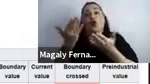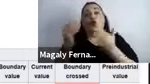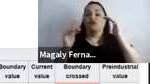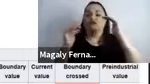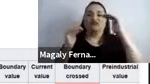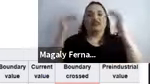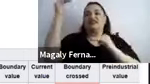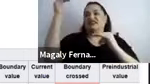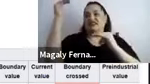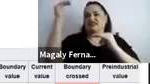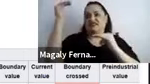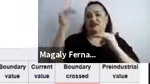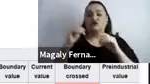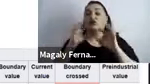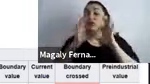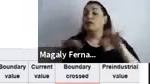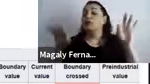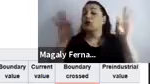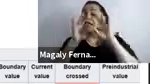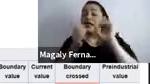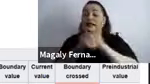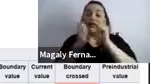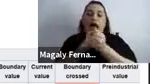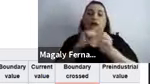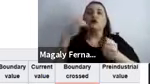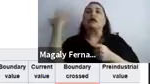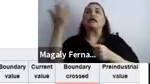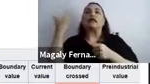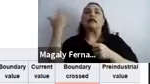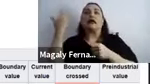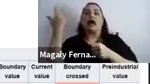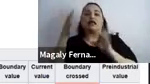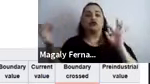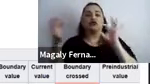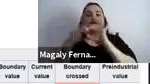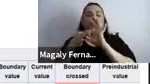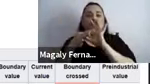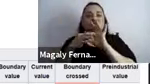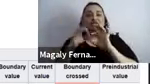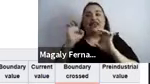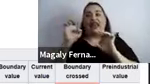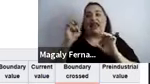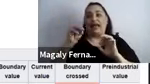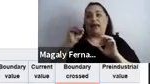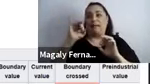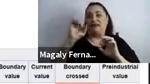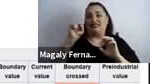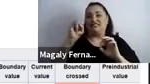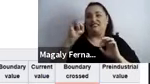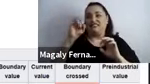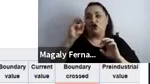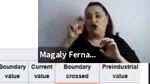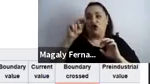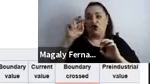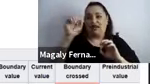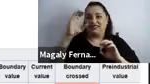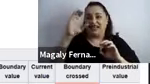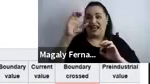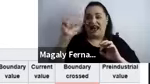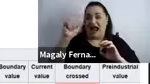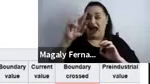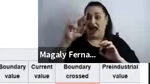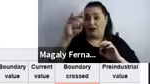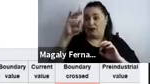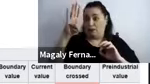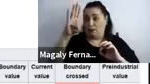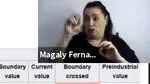más importantes son el cambio climático, que tiene que ver con las emisiones de carbono, y aquí se definen las emisiones